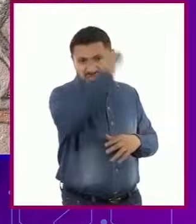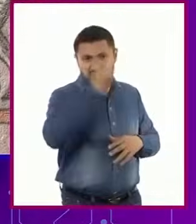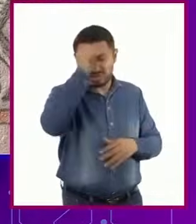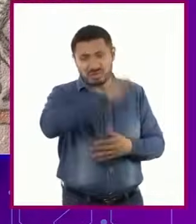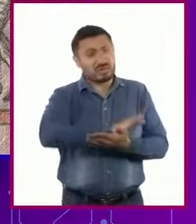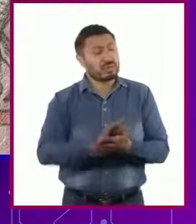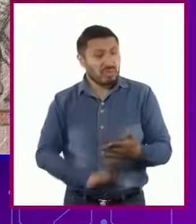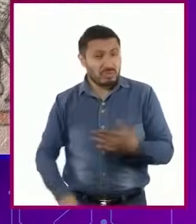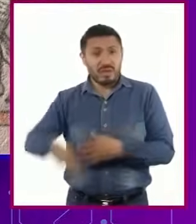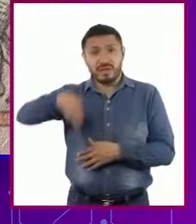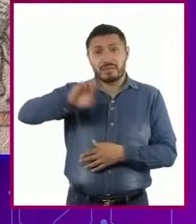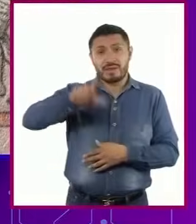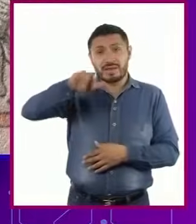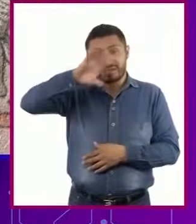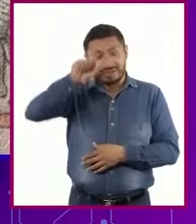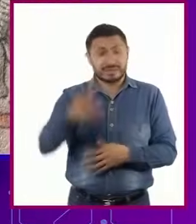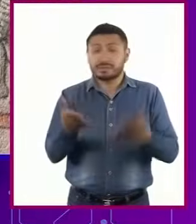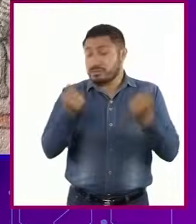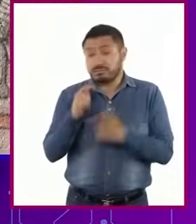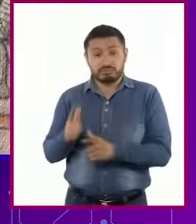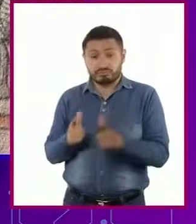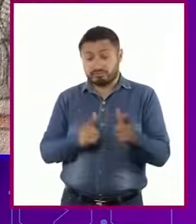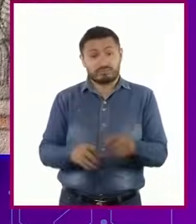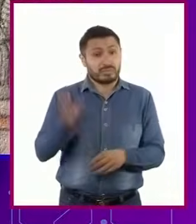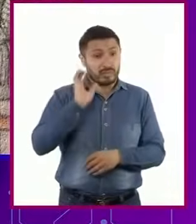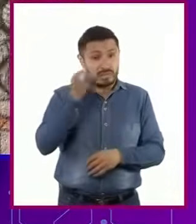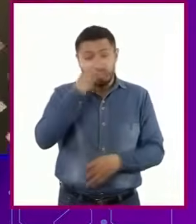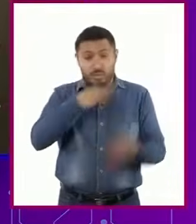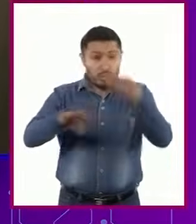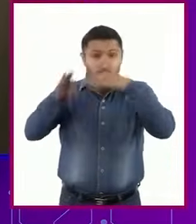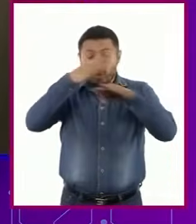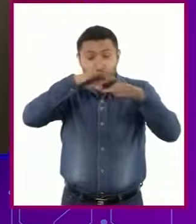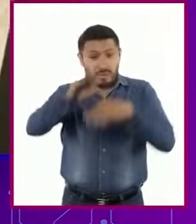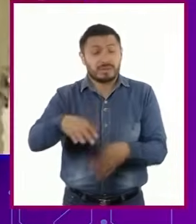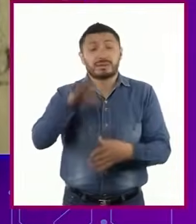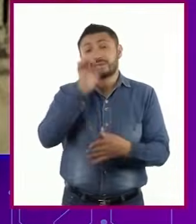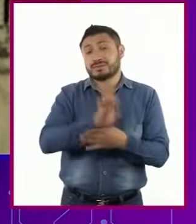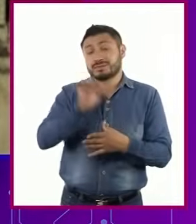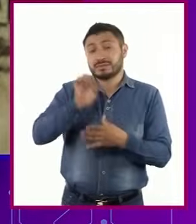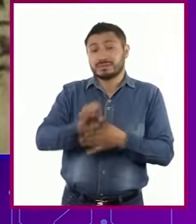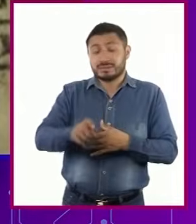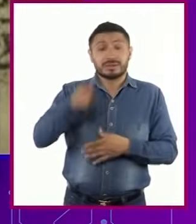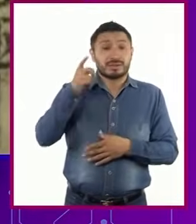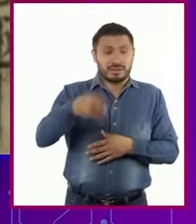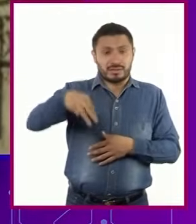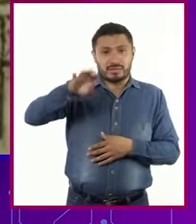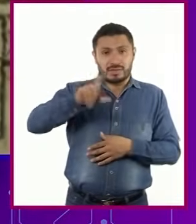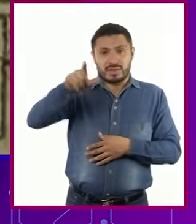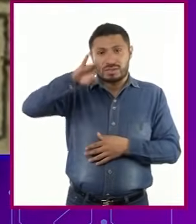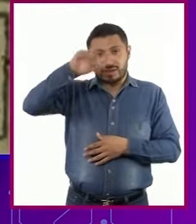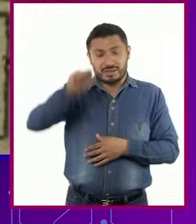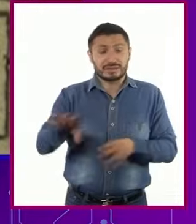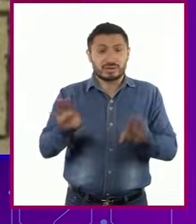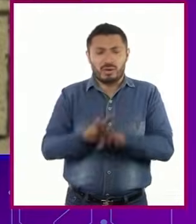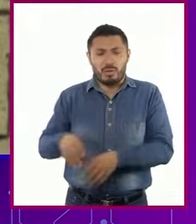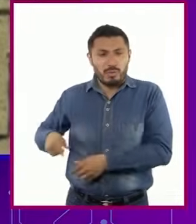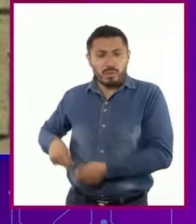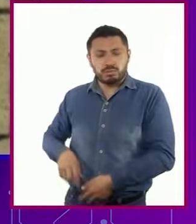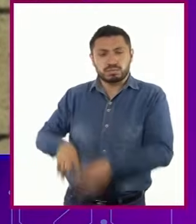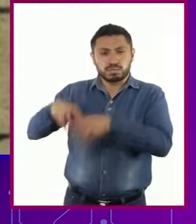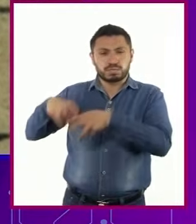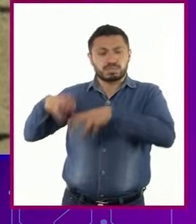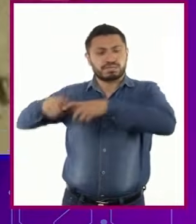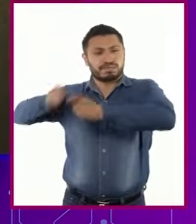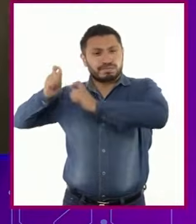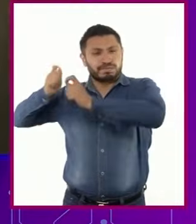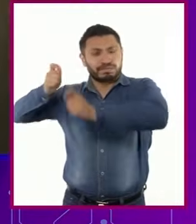nobles y mexicas desarmados durante un festejo, por lo cual los mexicas se rebelaron contra los